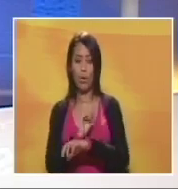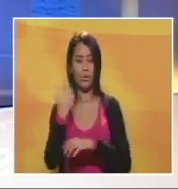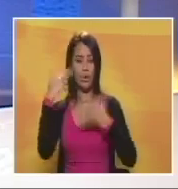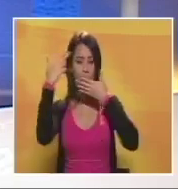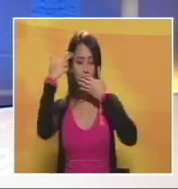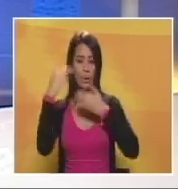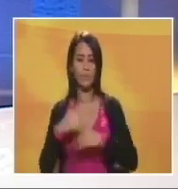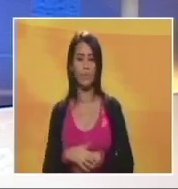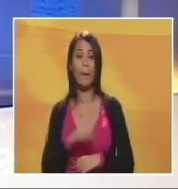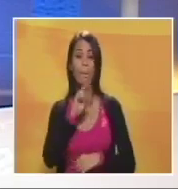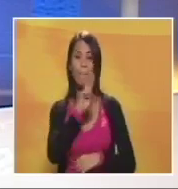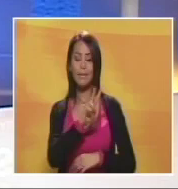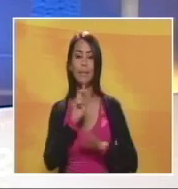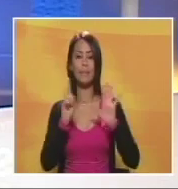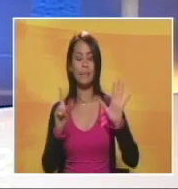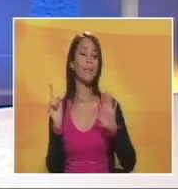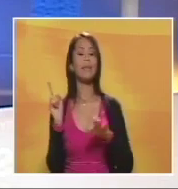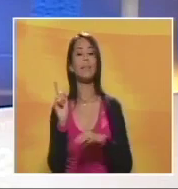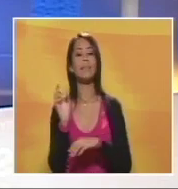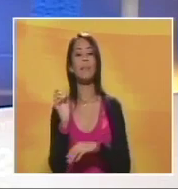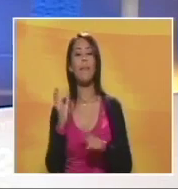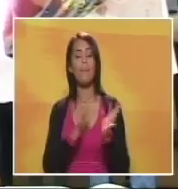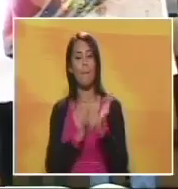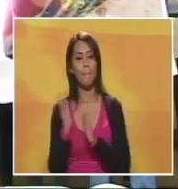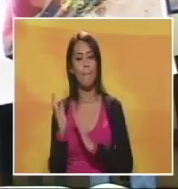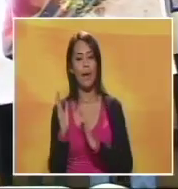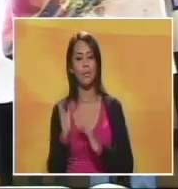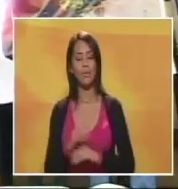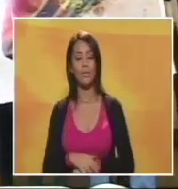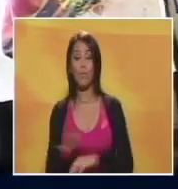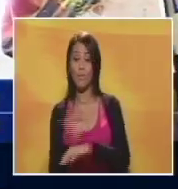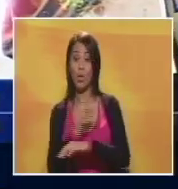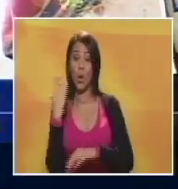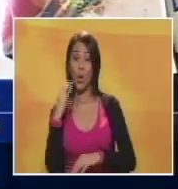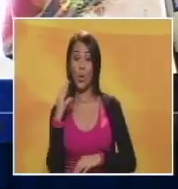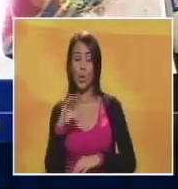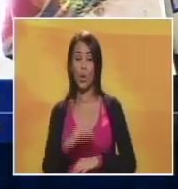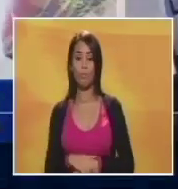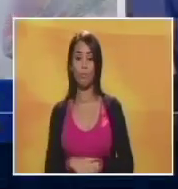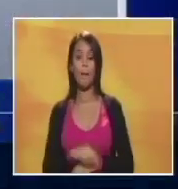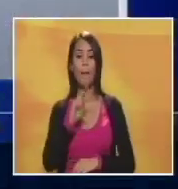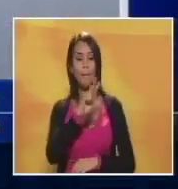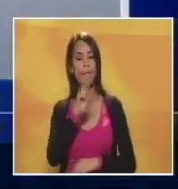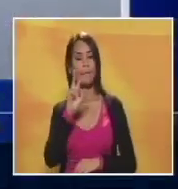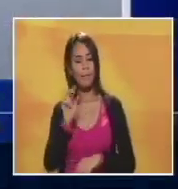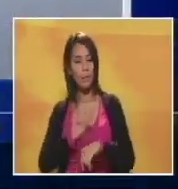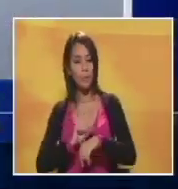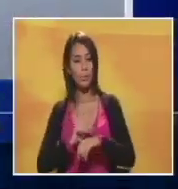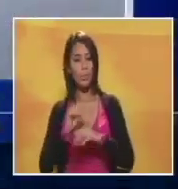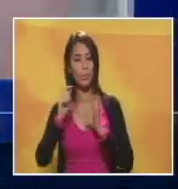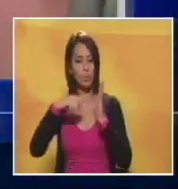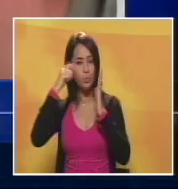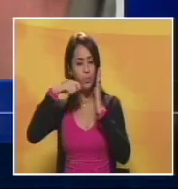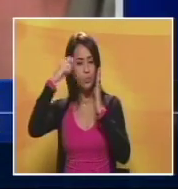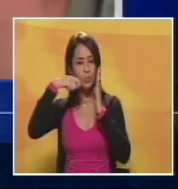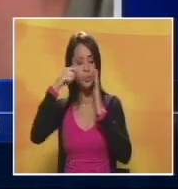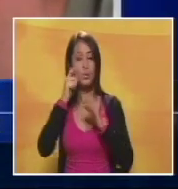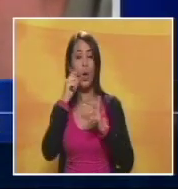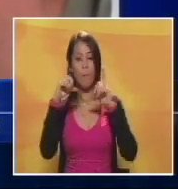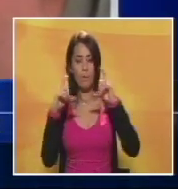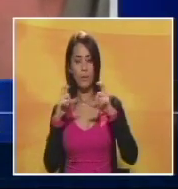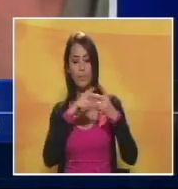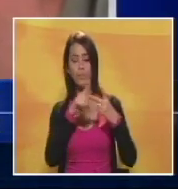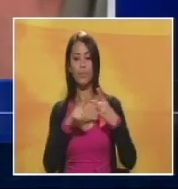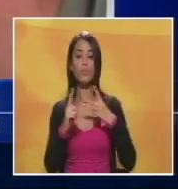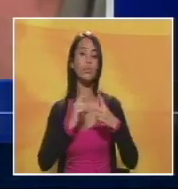26 de marzo en la frontera con Colombia. En el material de 23 segundos de duración, el periodista Javier Ortega, el fotógrafo Paul